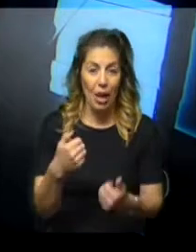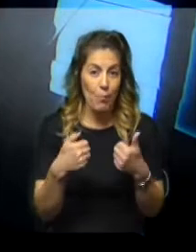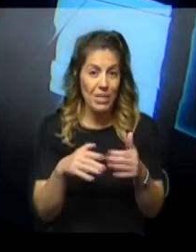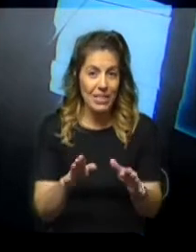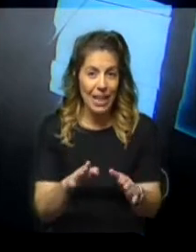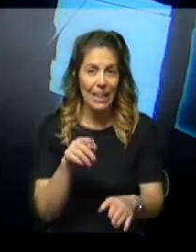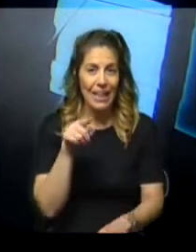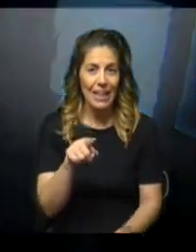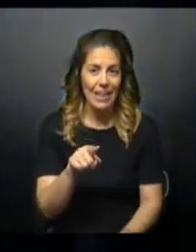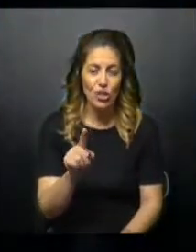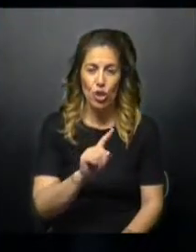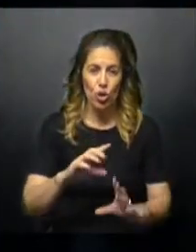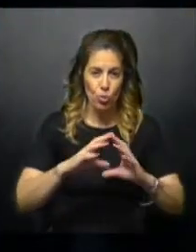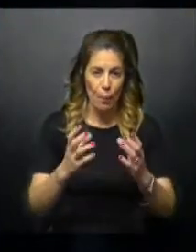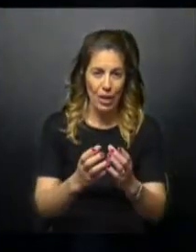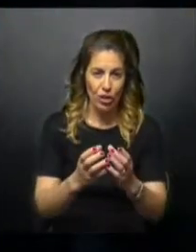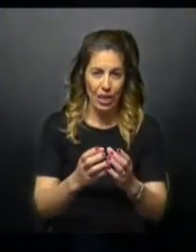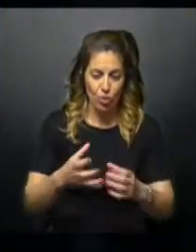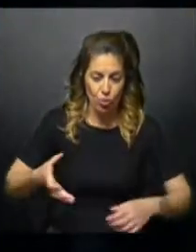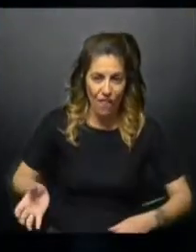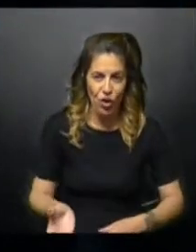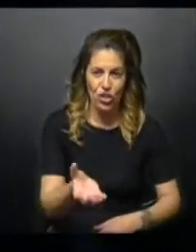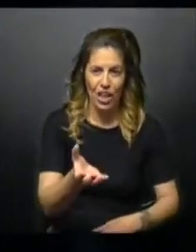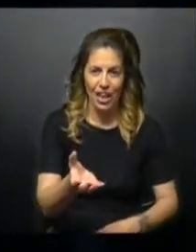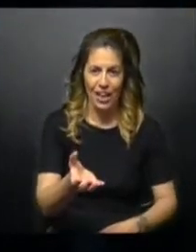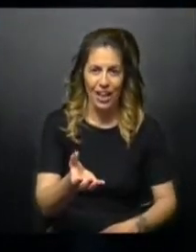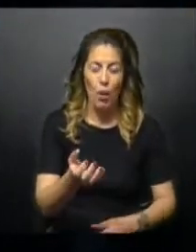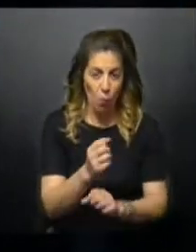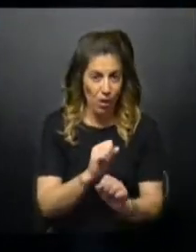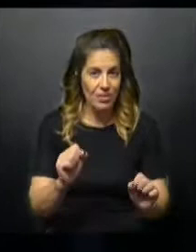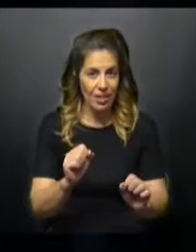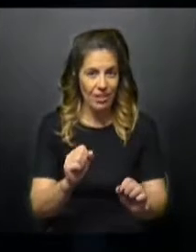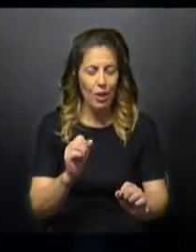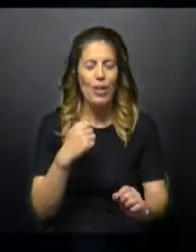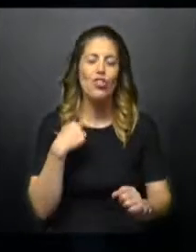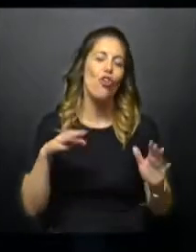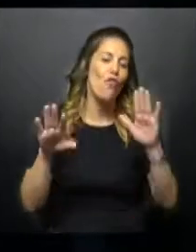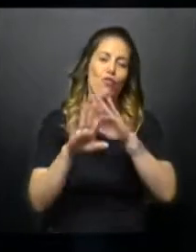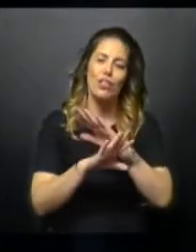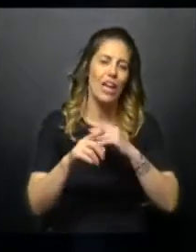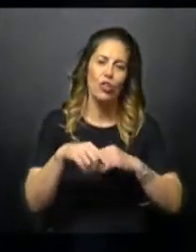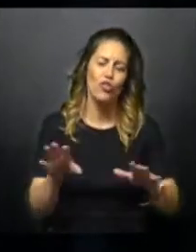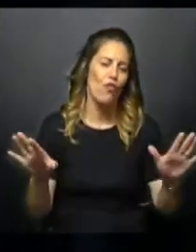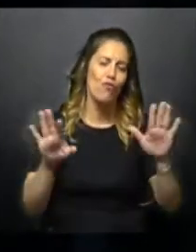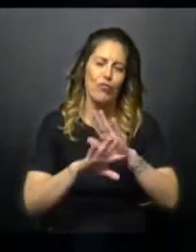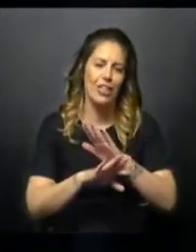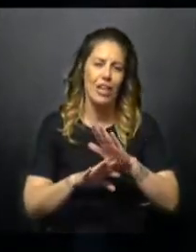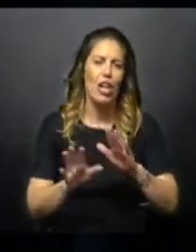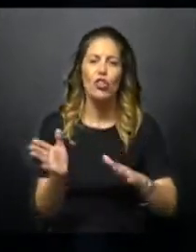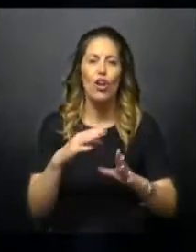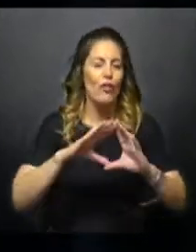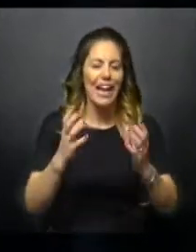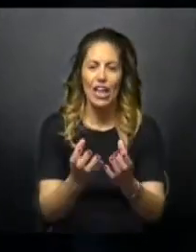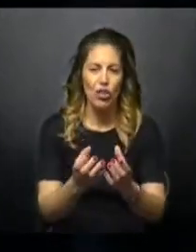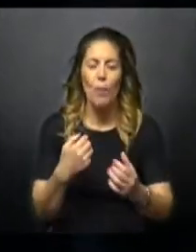ellos no es una pelota eso es una bocha bueno puede ser yo confundí a todo todo lo que fuera todo lo que fuera